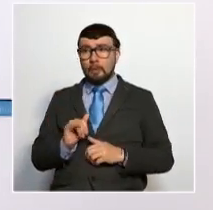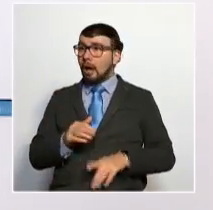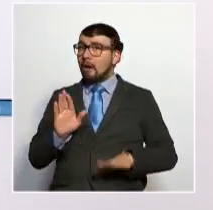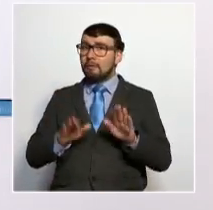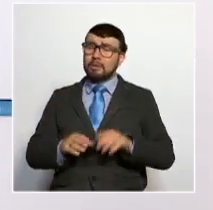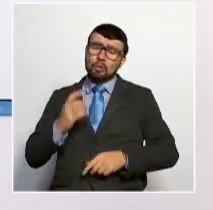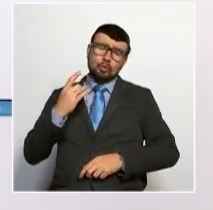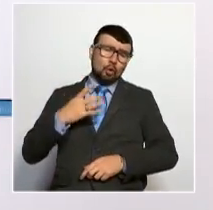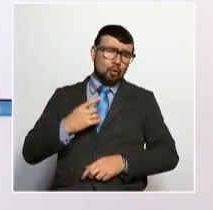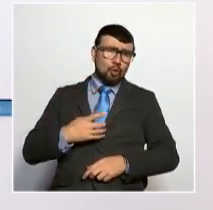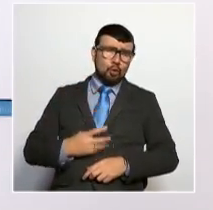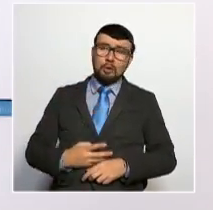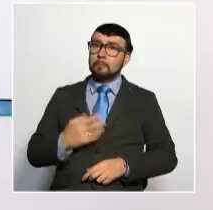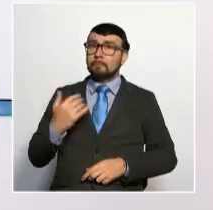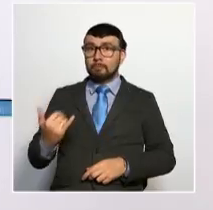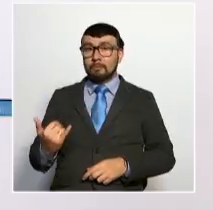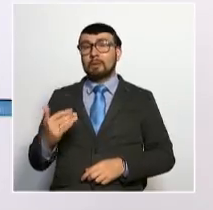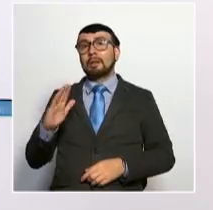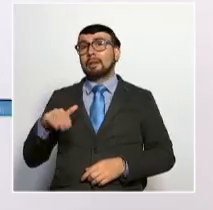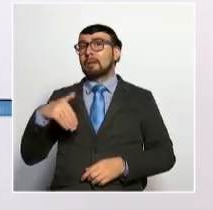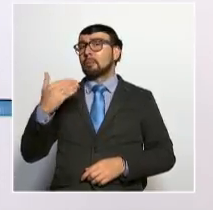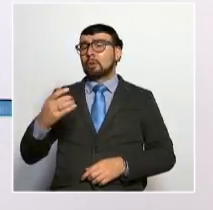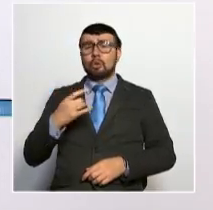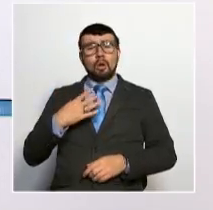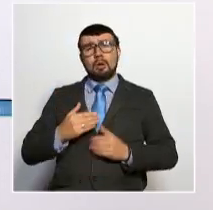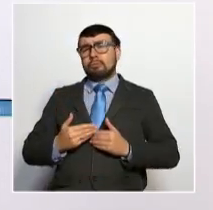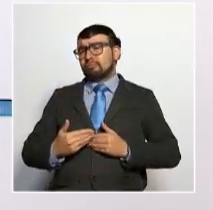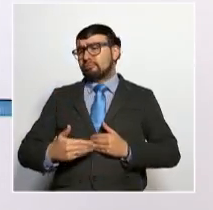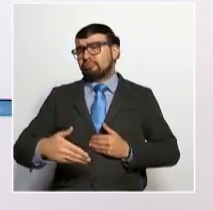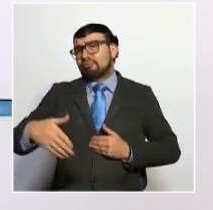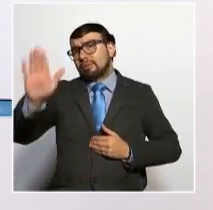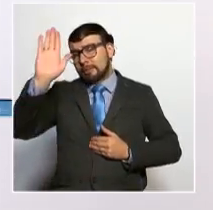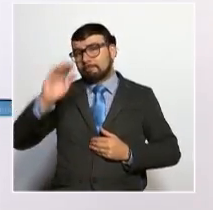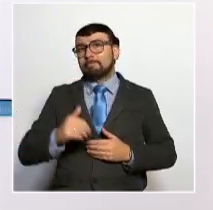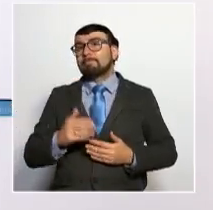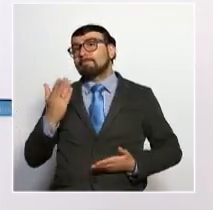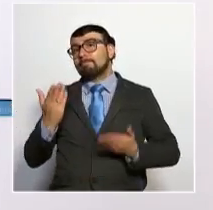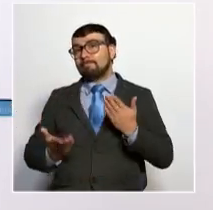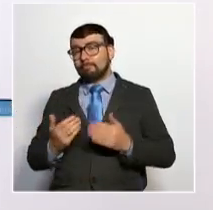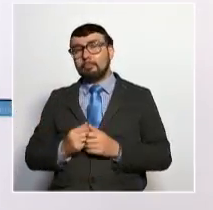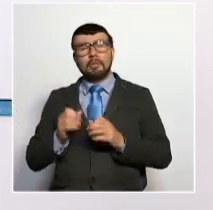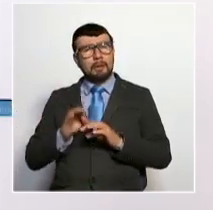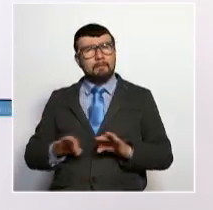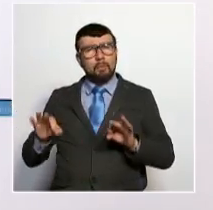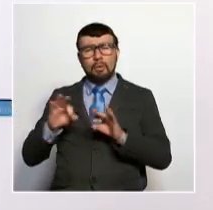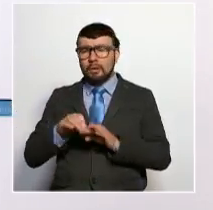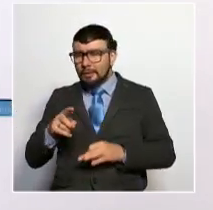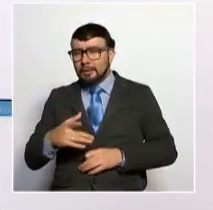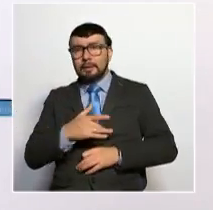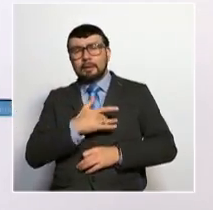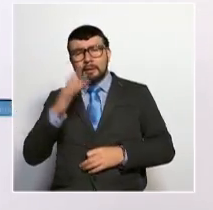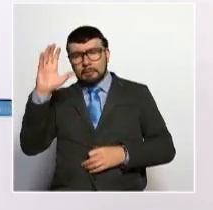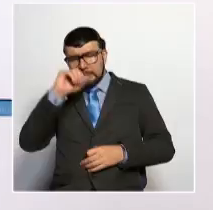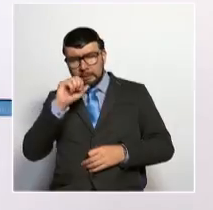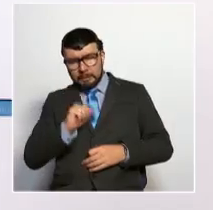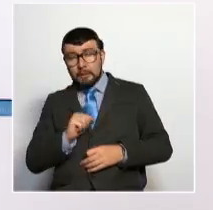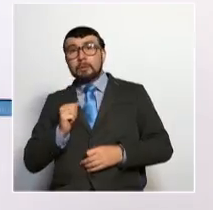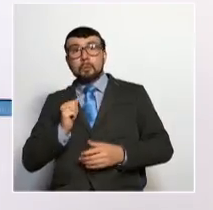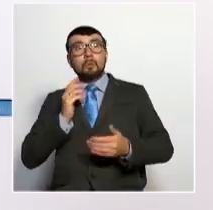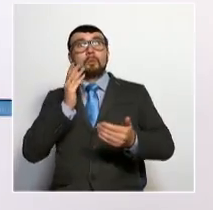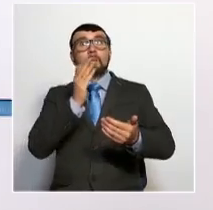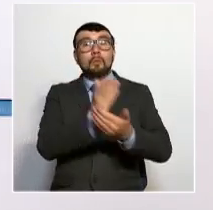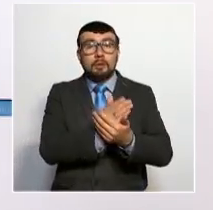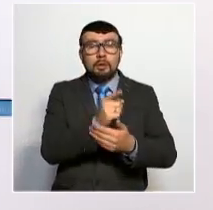severo que terminan teniendo dolor ya para el resto de su vida. Entonces es muy importante que cuando se detectan estos síntomas la mujer consulte para que